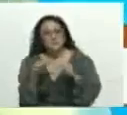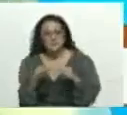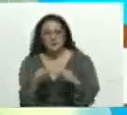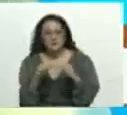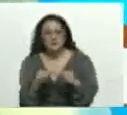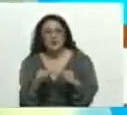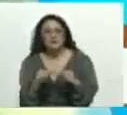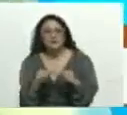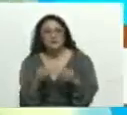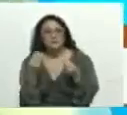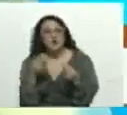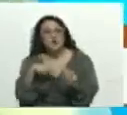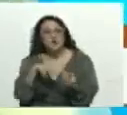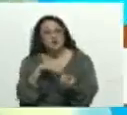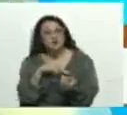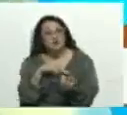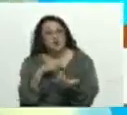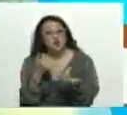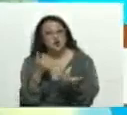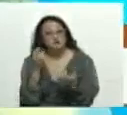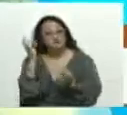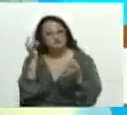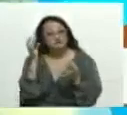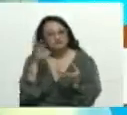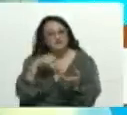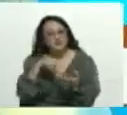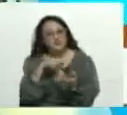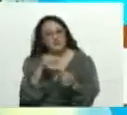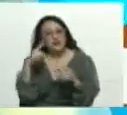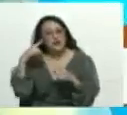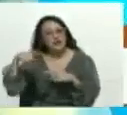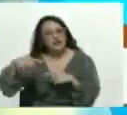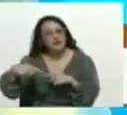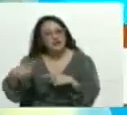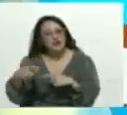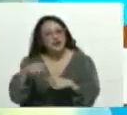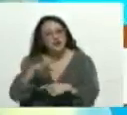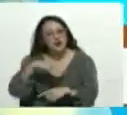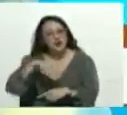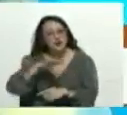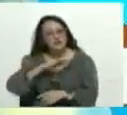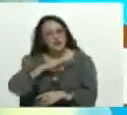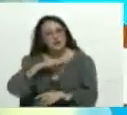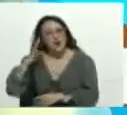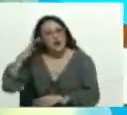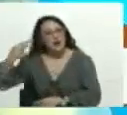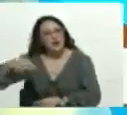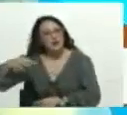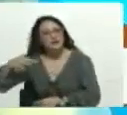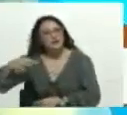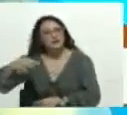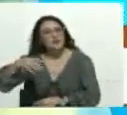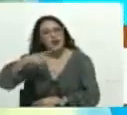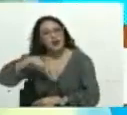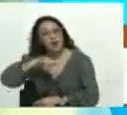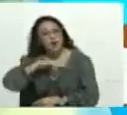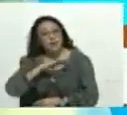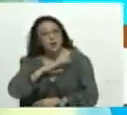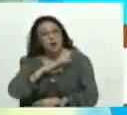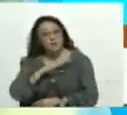para que nosotros vayamos reinventándonos cada cada día desde nuestras creencias desde nuestra identidad